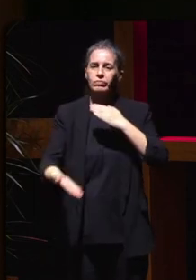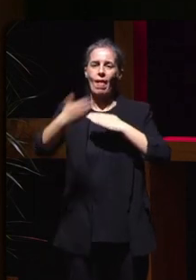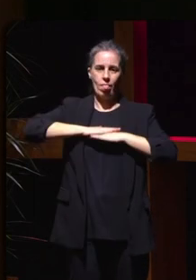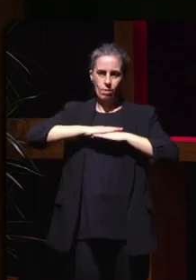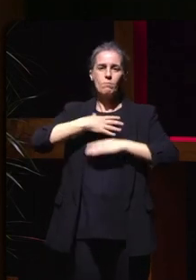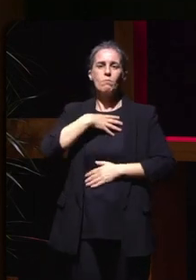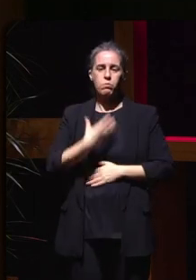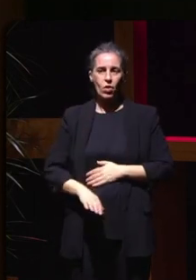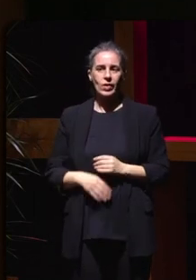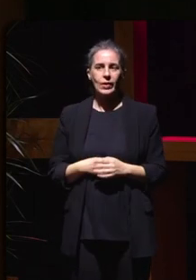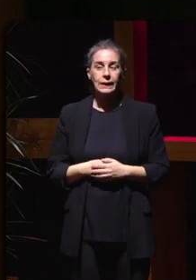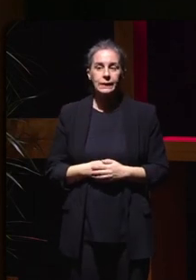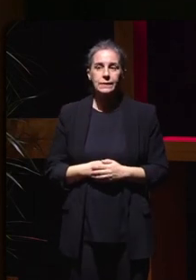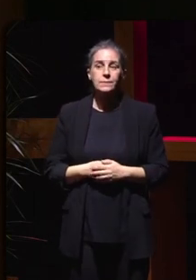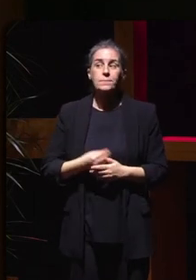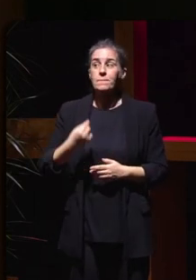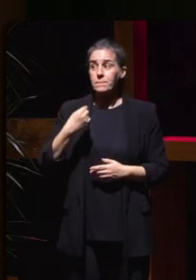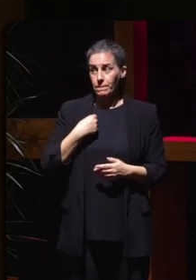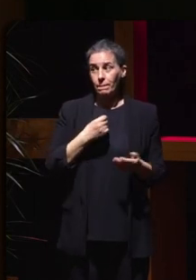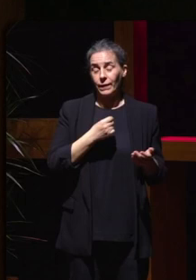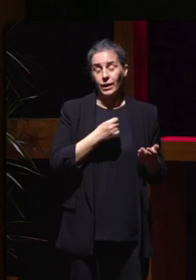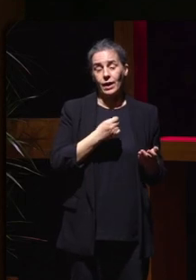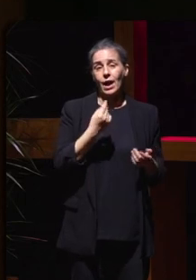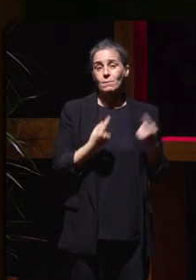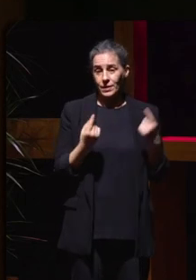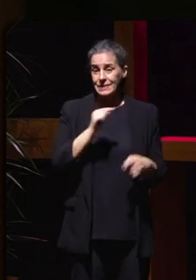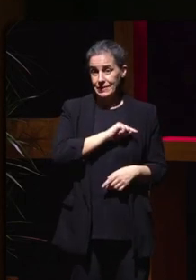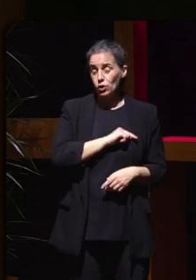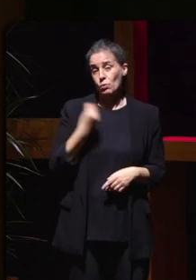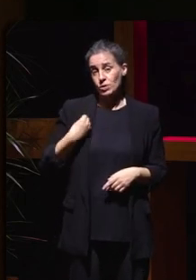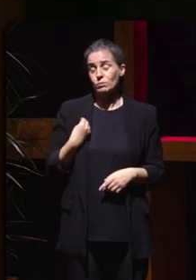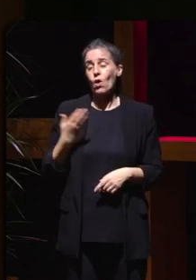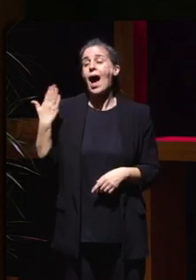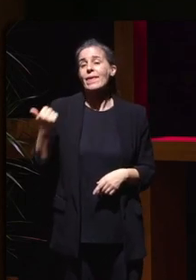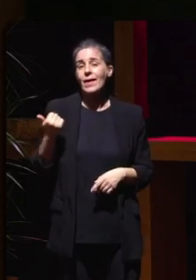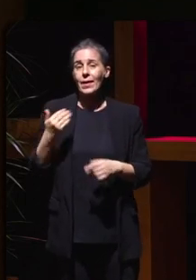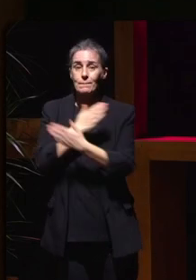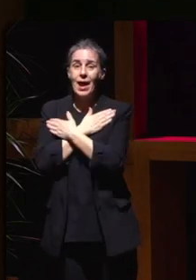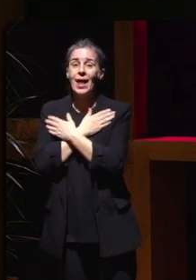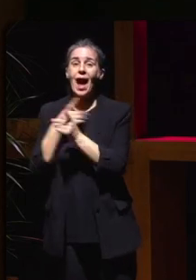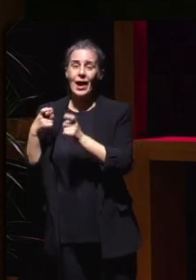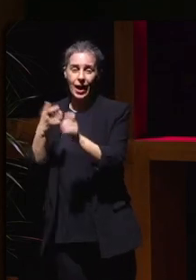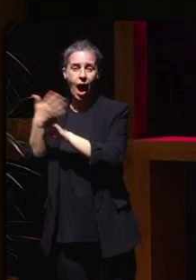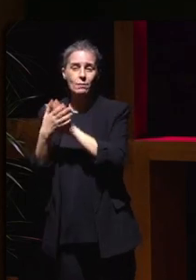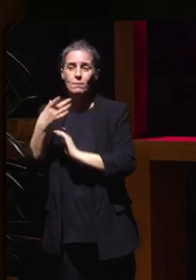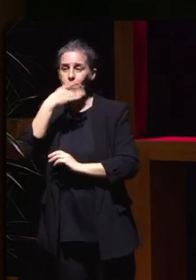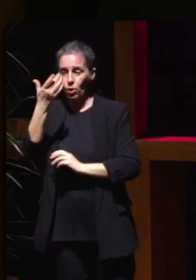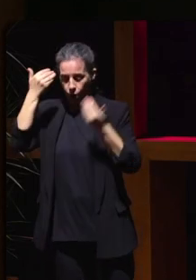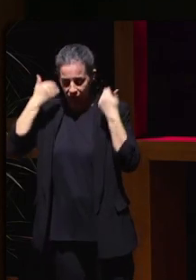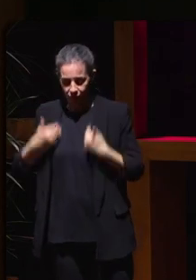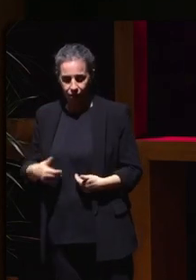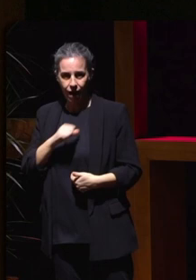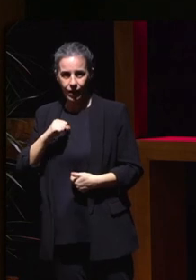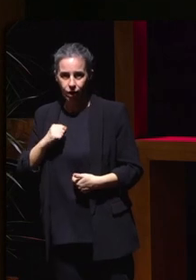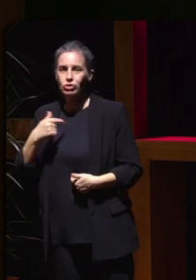anoté y por aquí tenía sensación retomando idea de María guerra de bergogoña sobre unos mesmas de cautiven durante moto